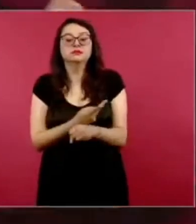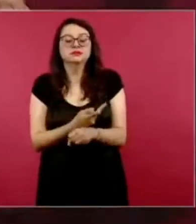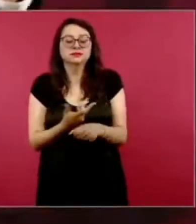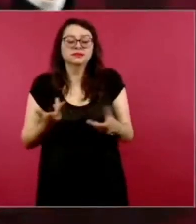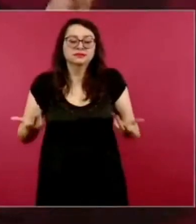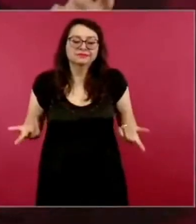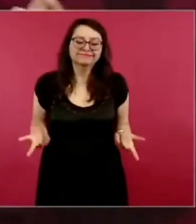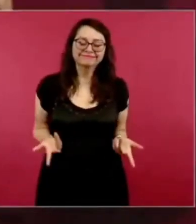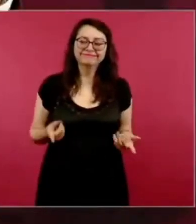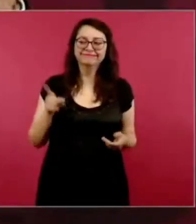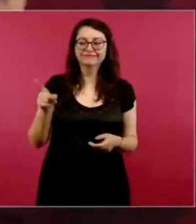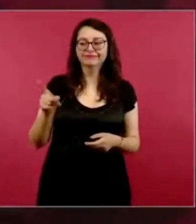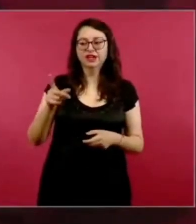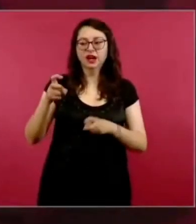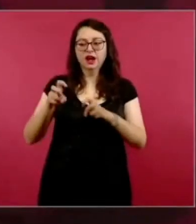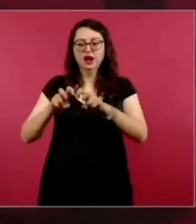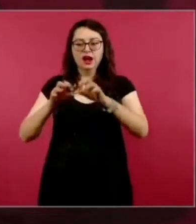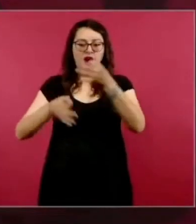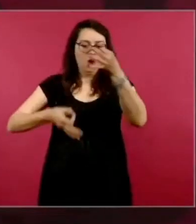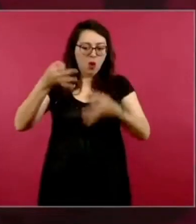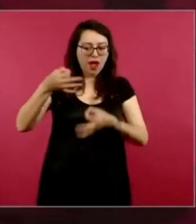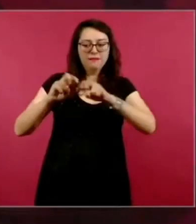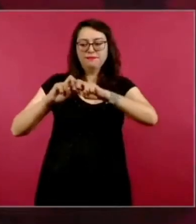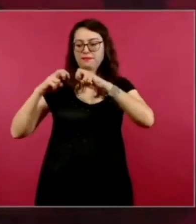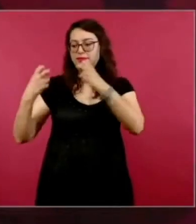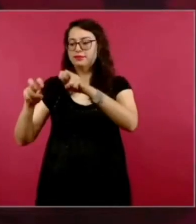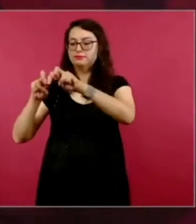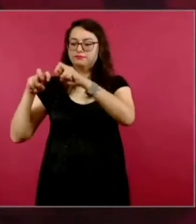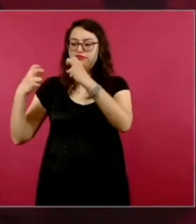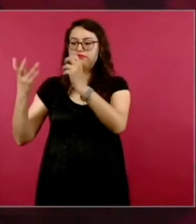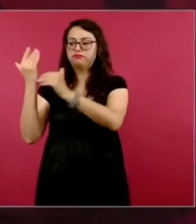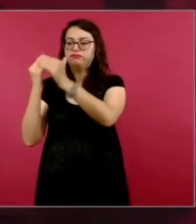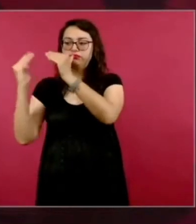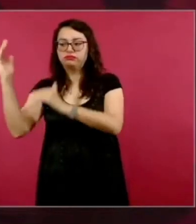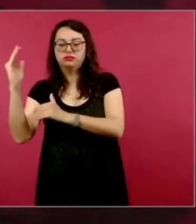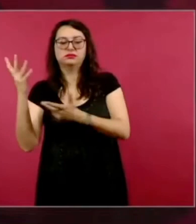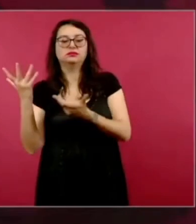se hicieron en la época